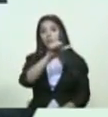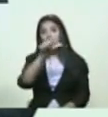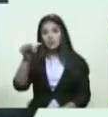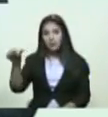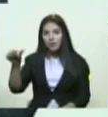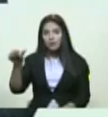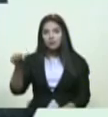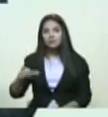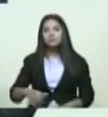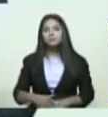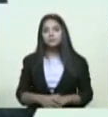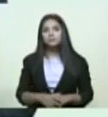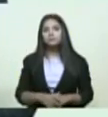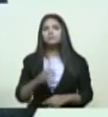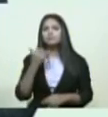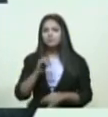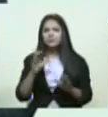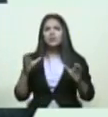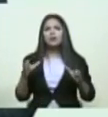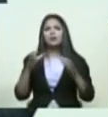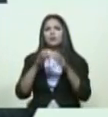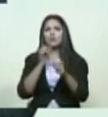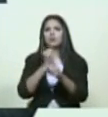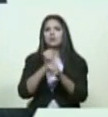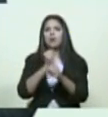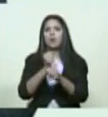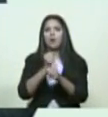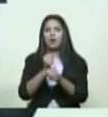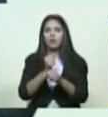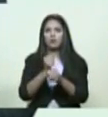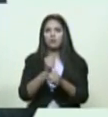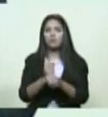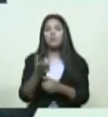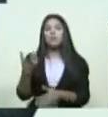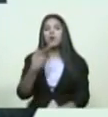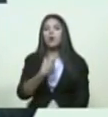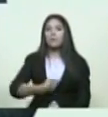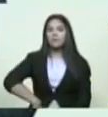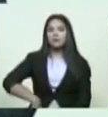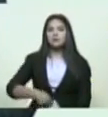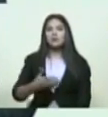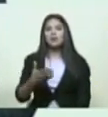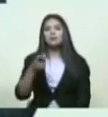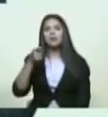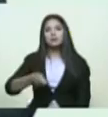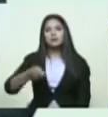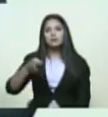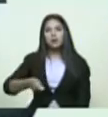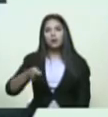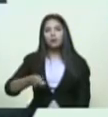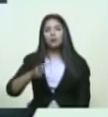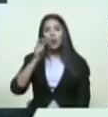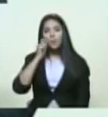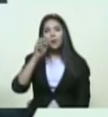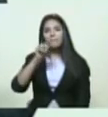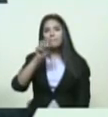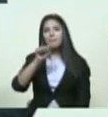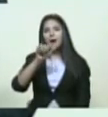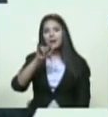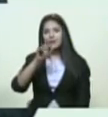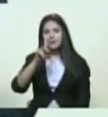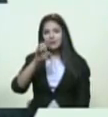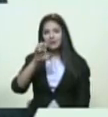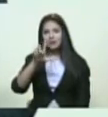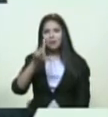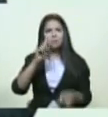vamos a tener una reunión de trabajo con el ciudadano presidente del TCJ, Michael Moreno, para abordar